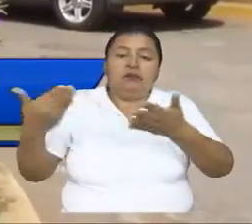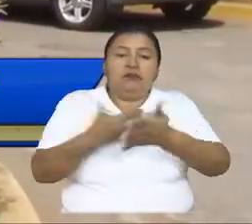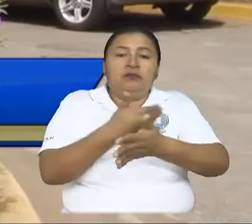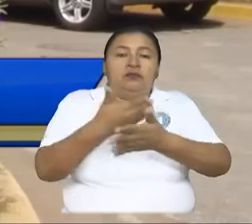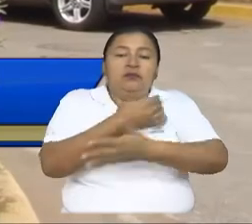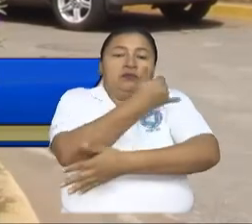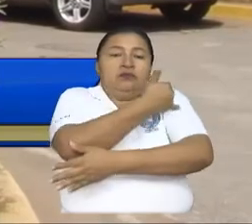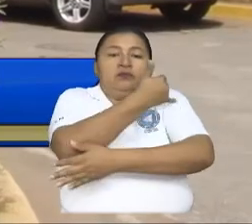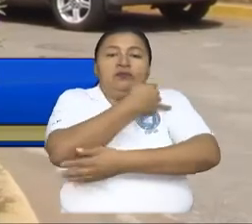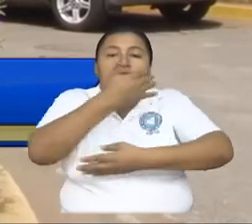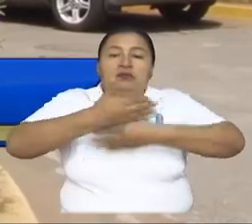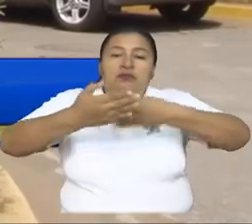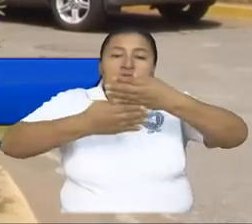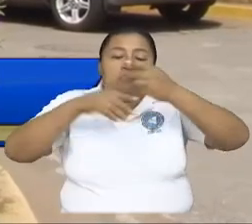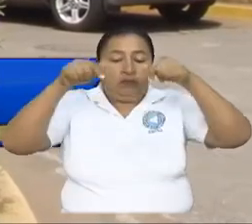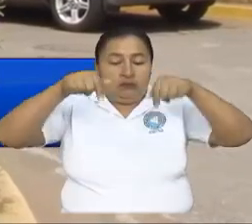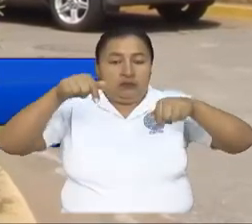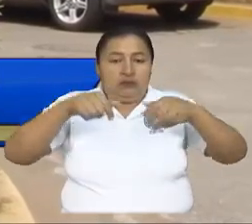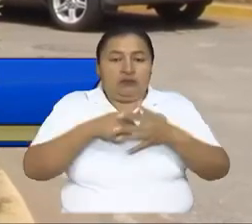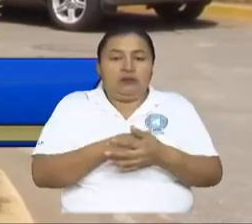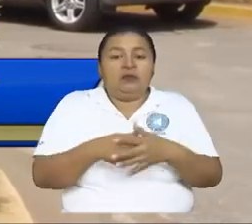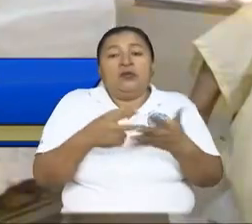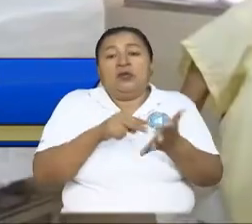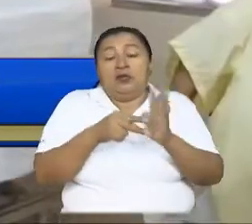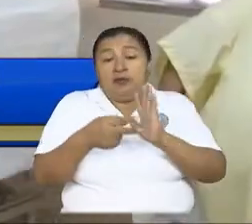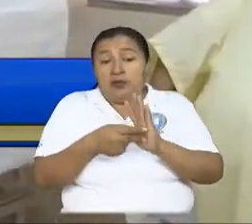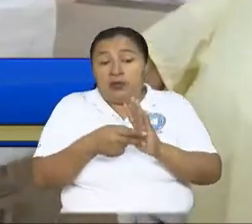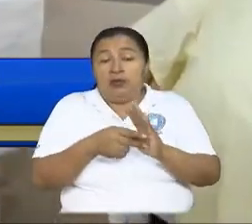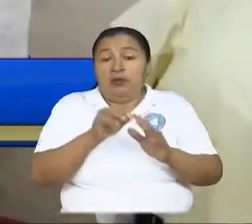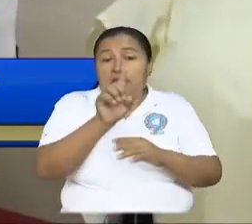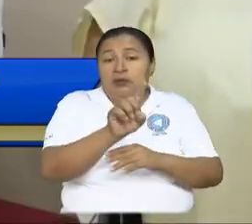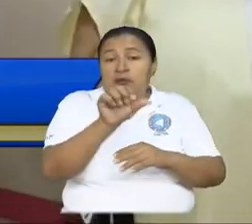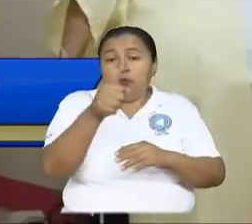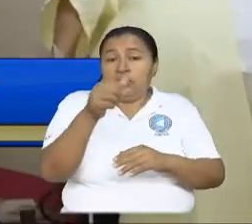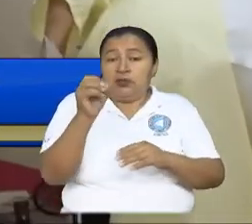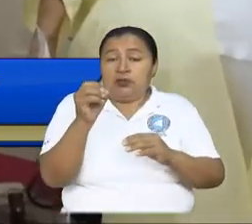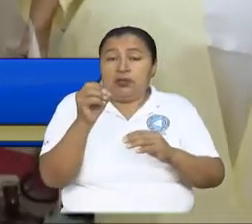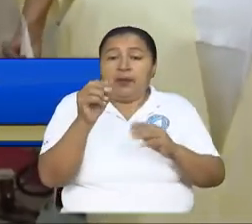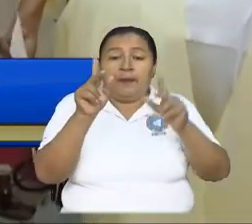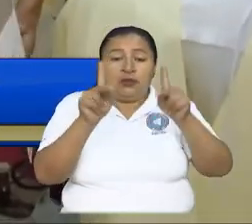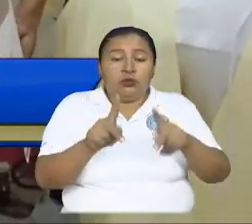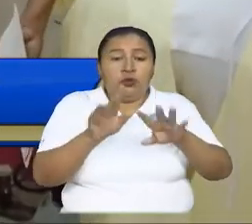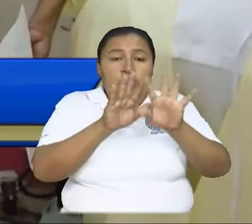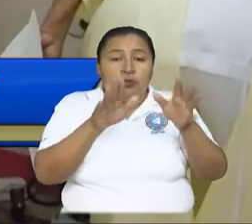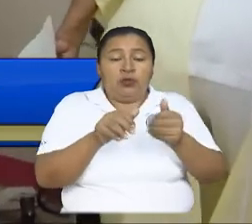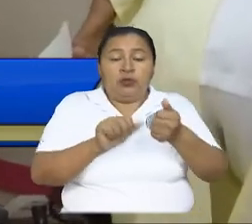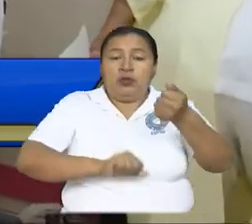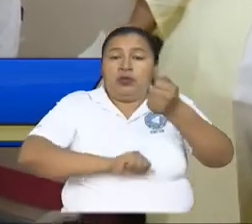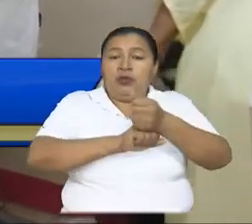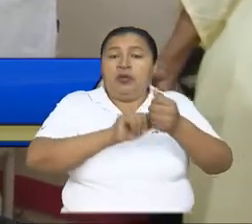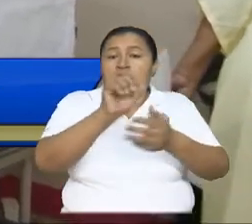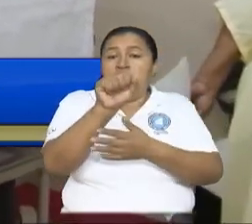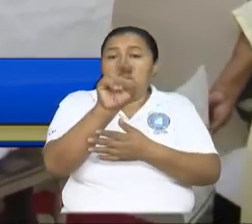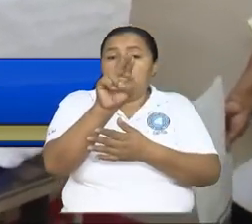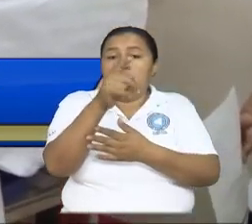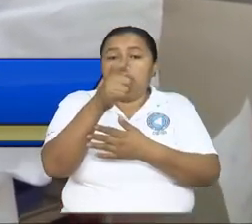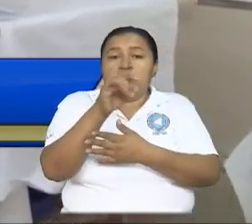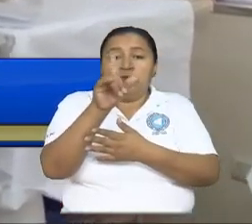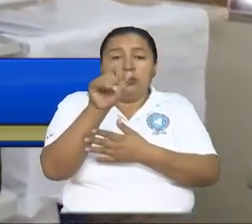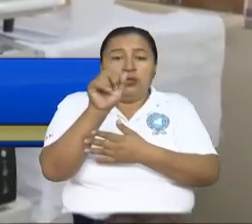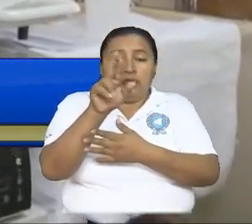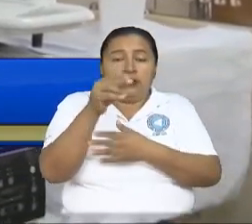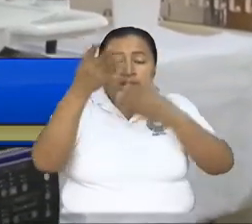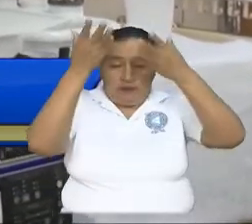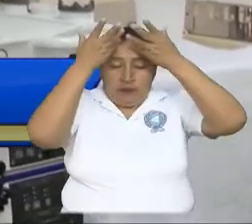que se están construyendo es decir vamos a preparar 160 compañeras auxiliares de enfermería para esa pared